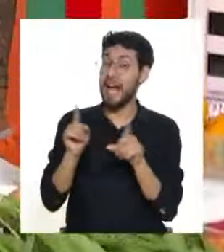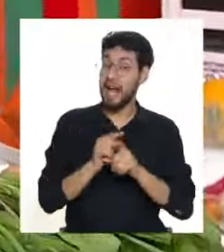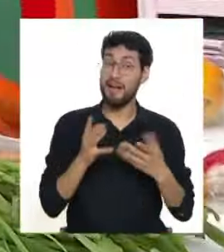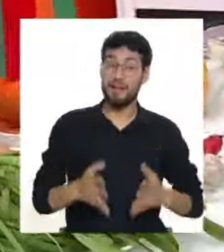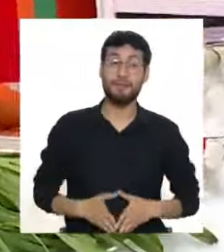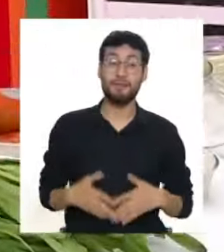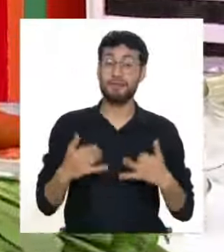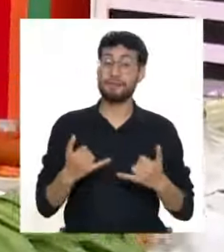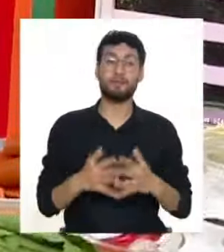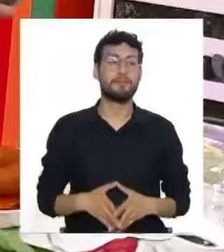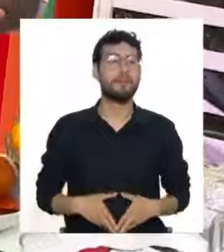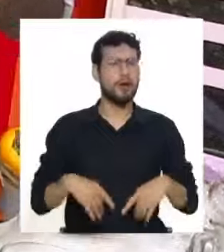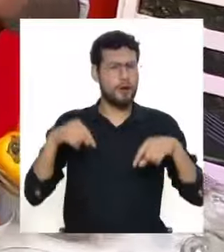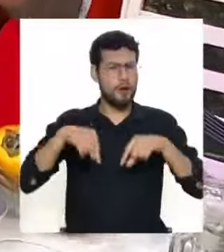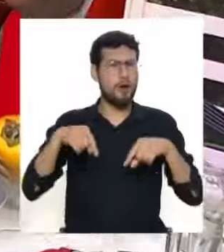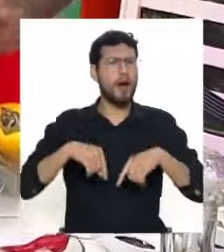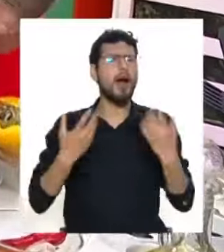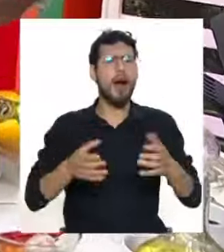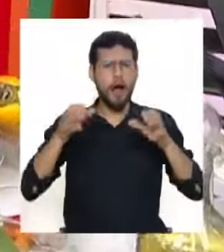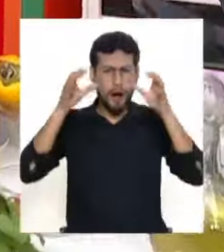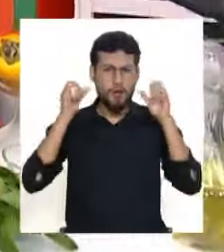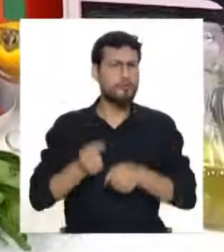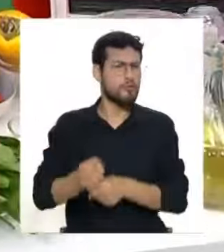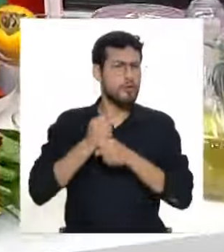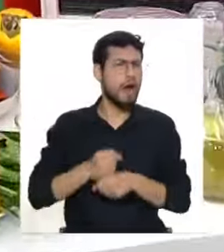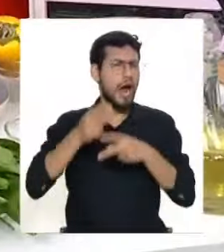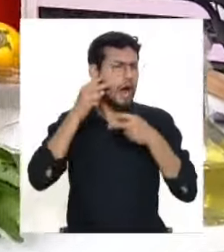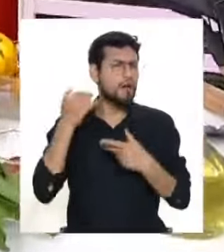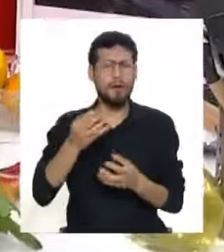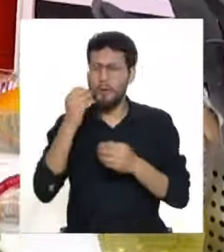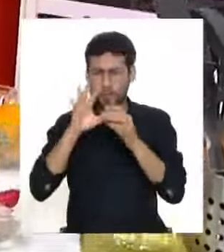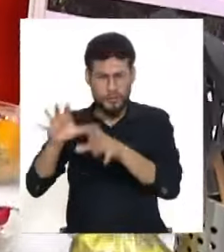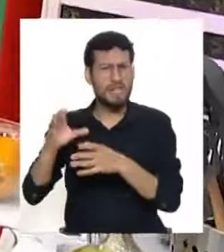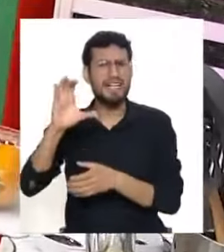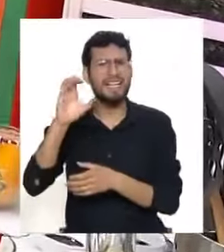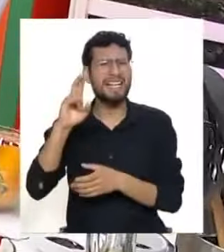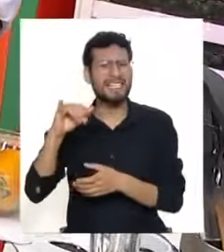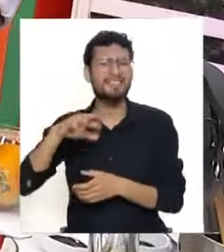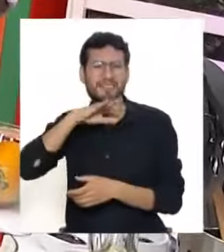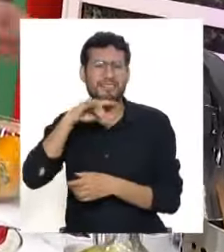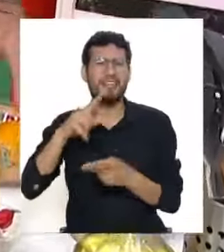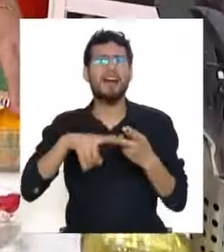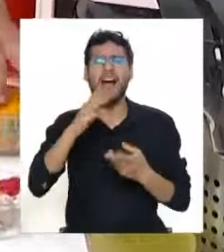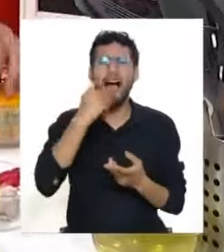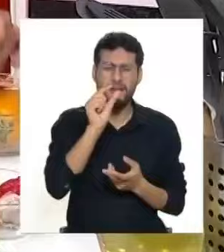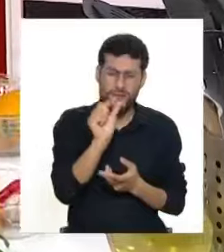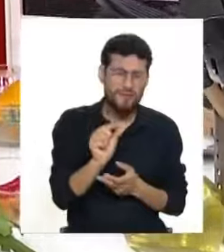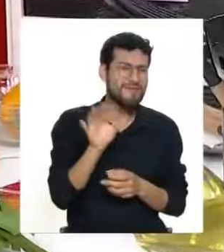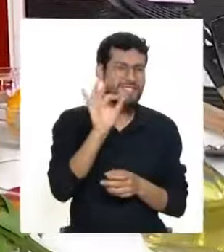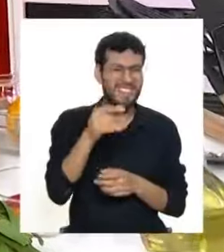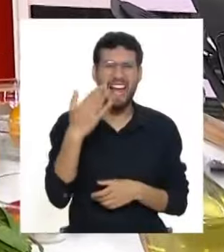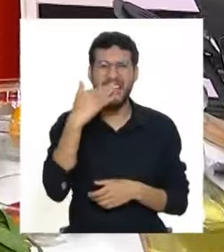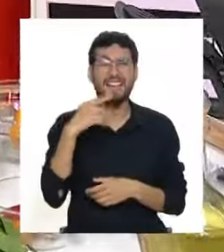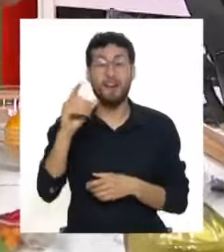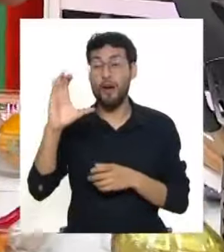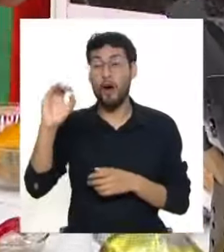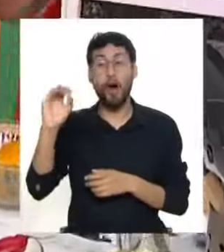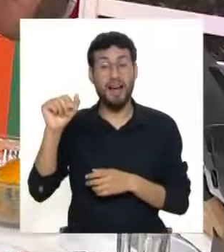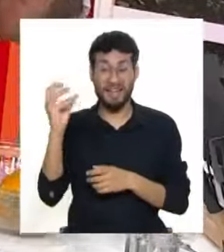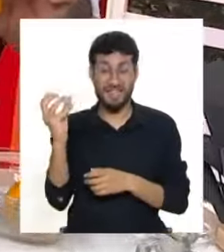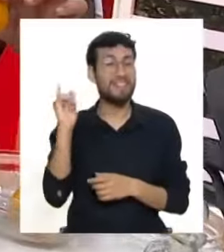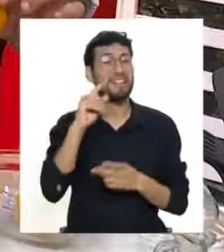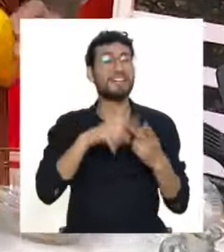Vamos a preparar un chaufa amazónico con su chorizo regional, su cecina y su ajicito charapita, con su coconita y